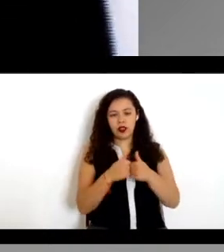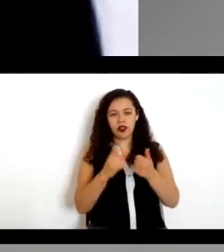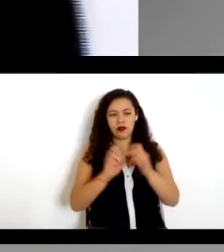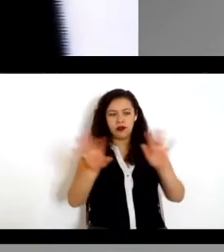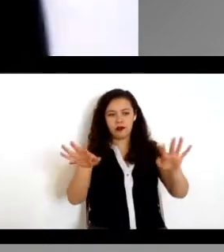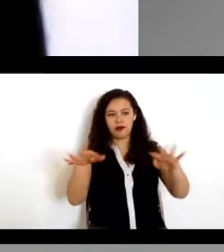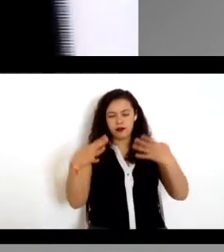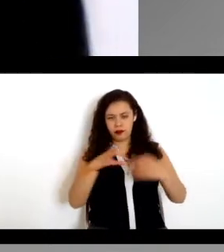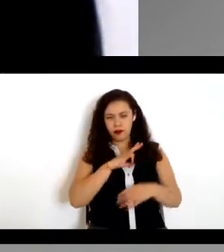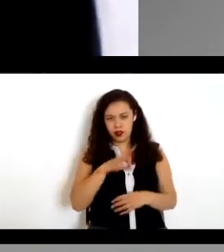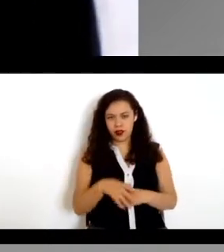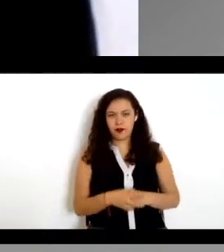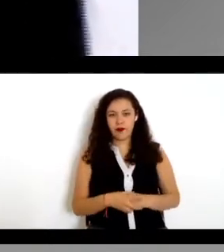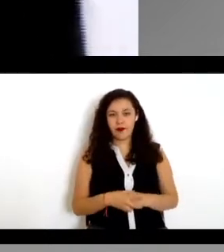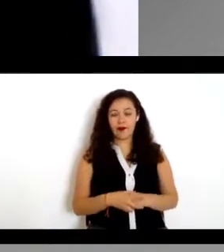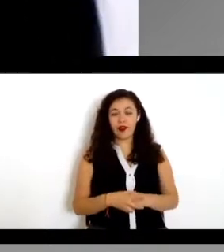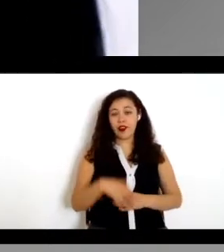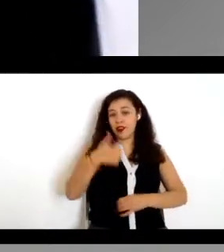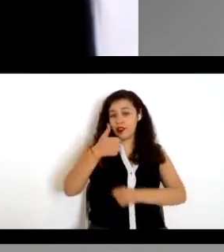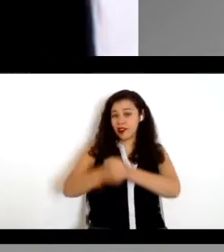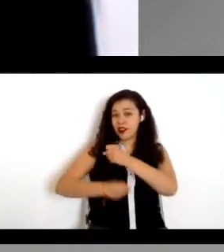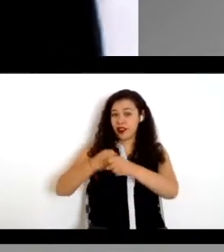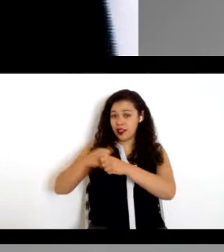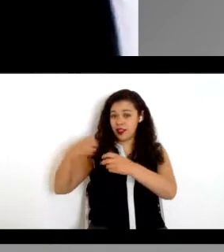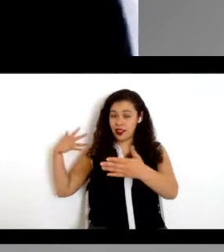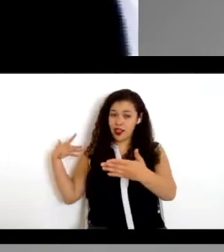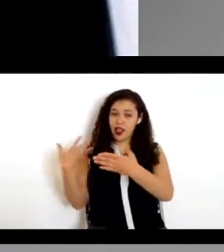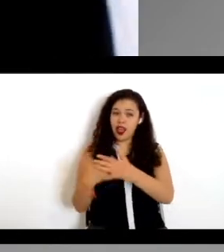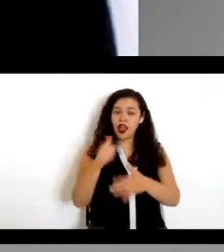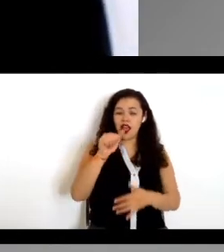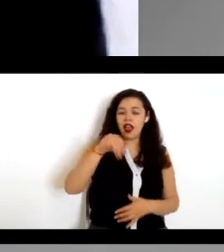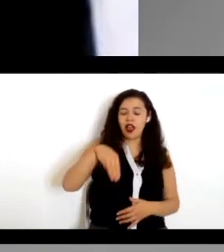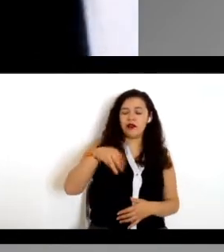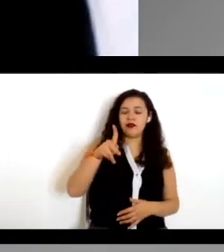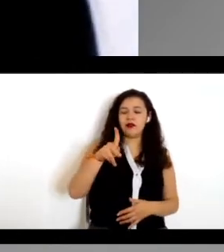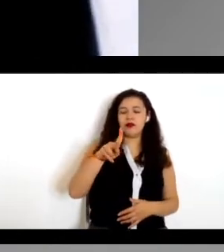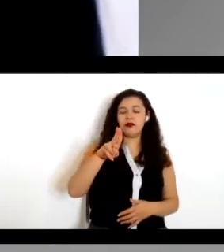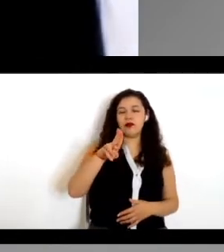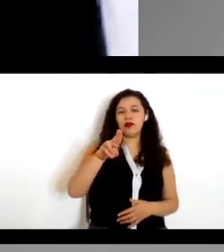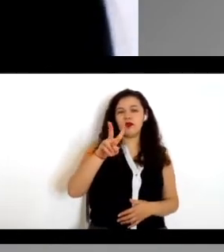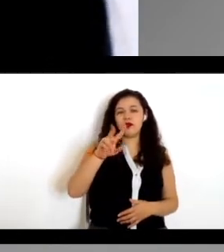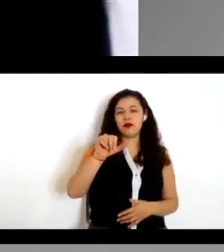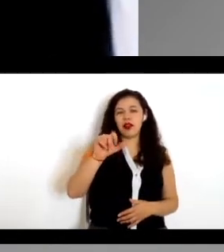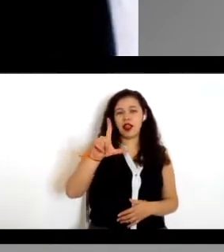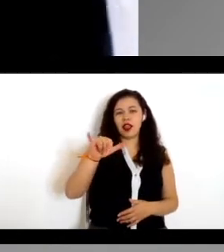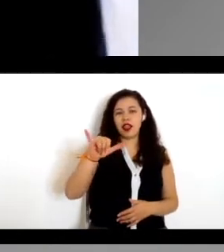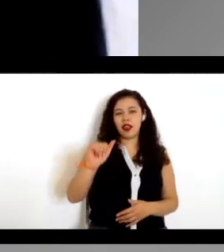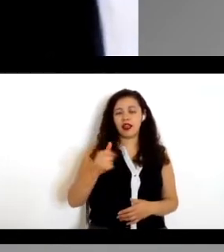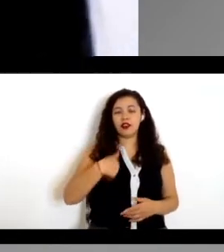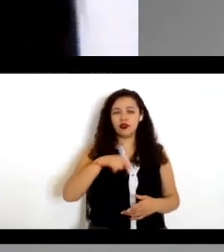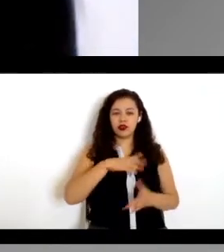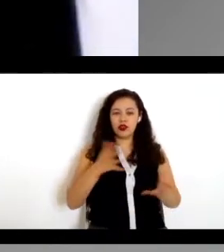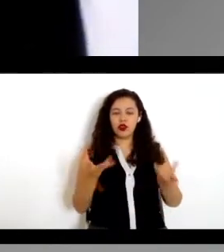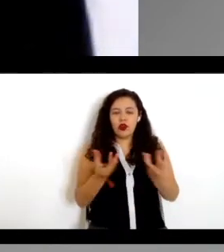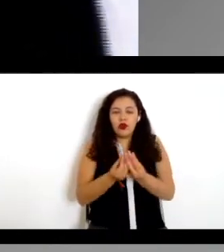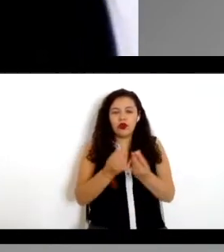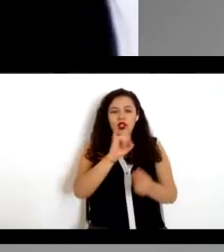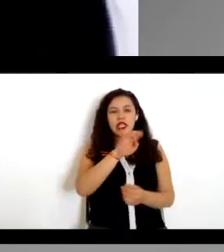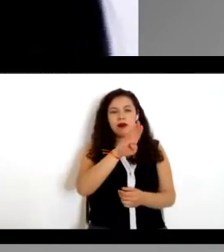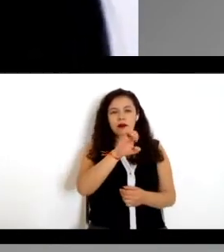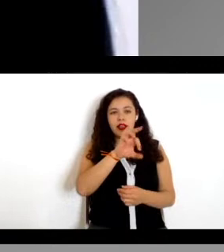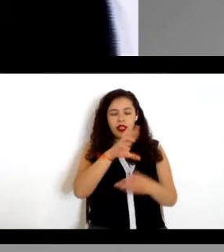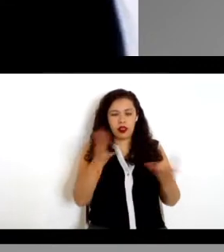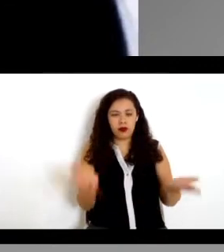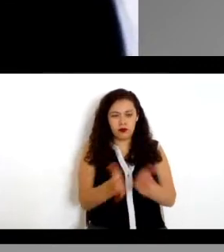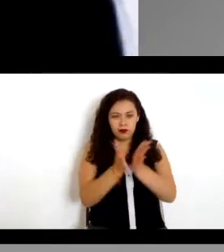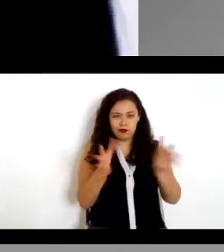contarles que en estos 6 años de Ampubalia, nosotros hemos hecho colaboración con la Ibero y hemos tenido estudiantes